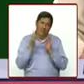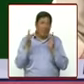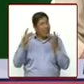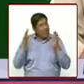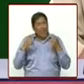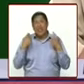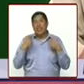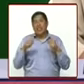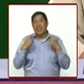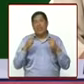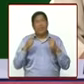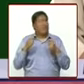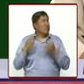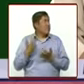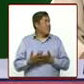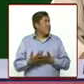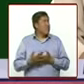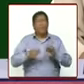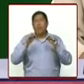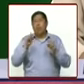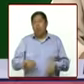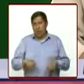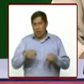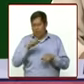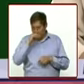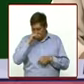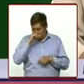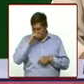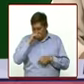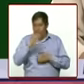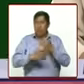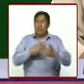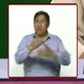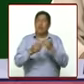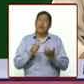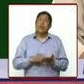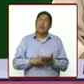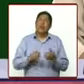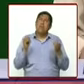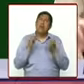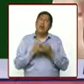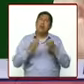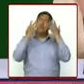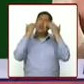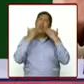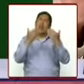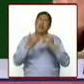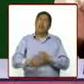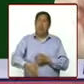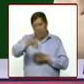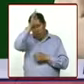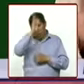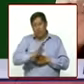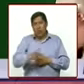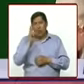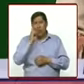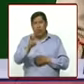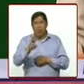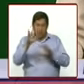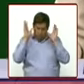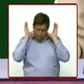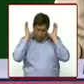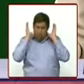pero tratamos de que se pueda esto, pueda salir esto, ¿no? Más bien, gracias a Dios, ahora sí te estamos viendo y te estamos